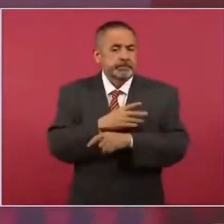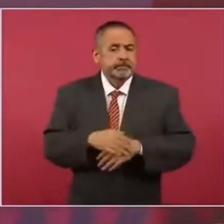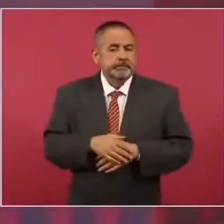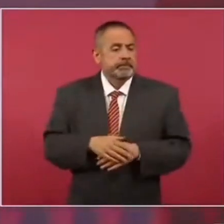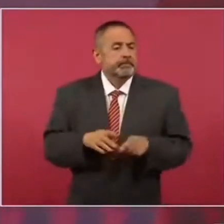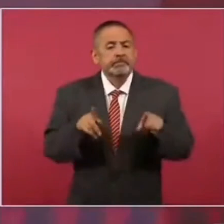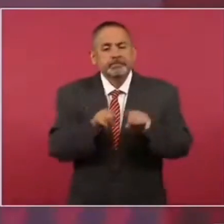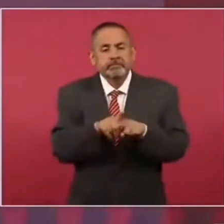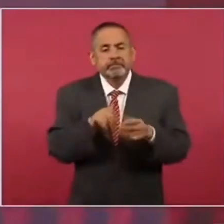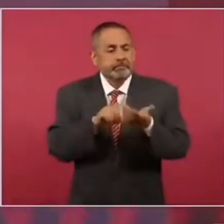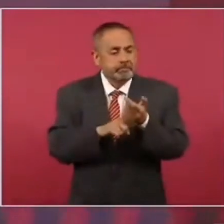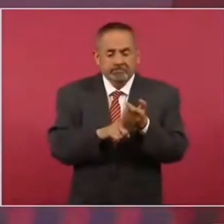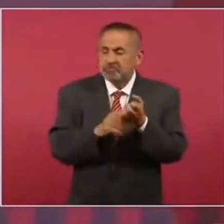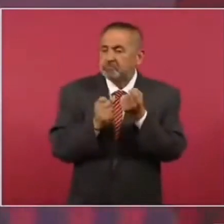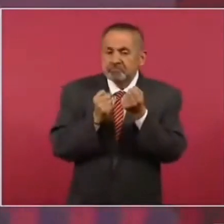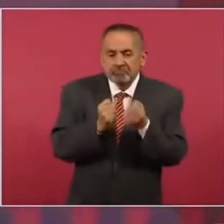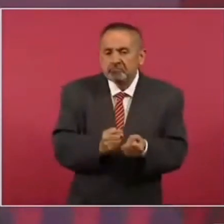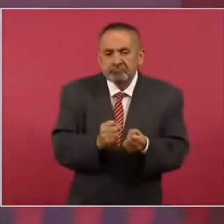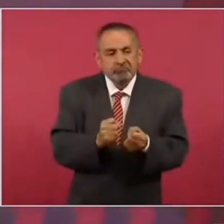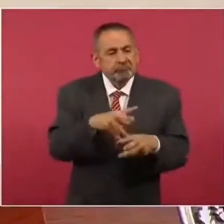sucede es que se profundiza